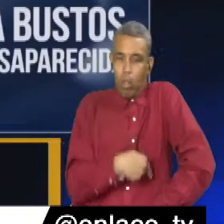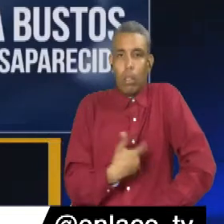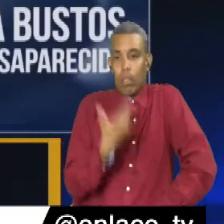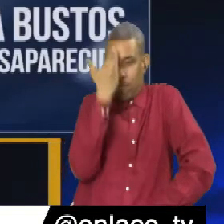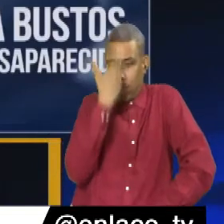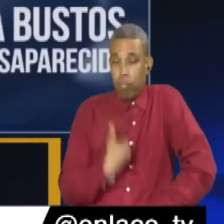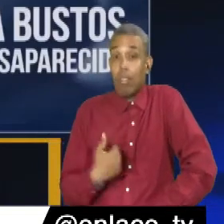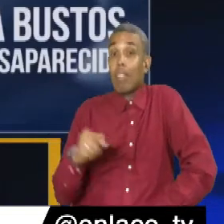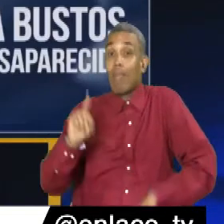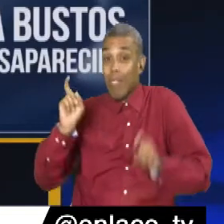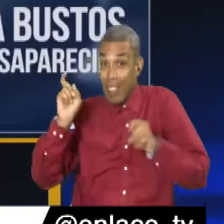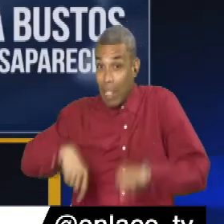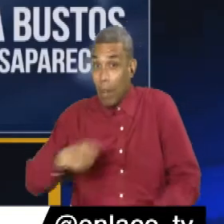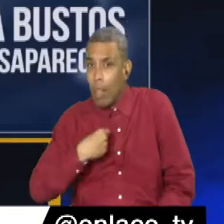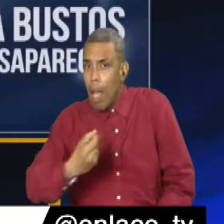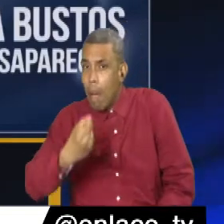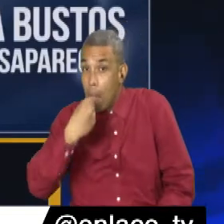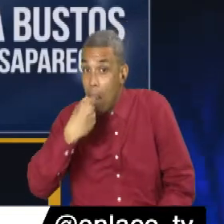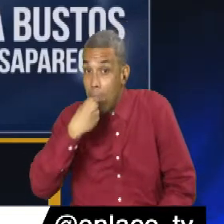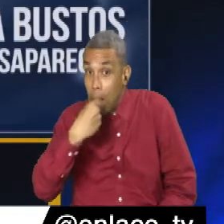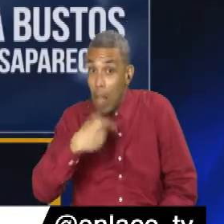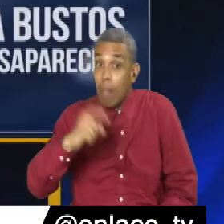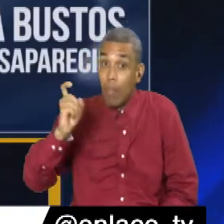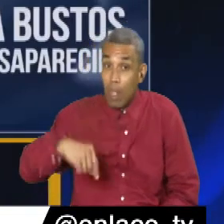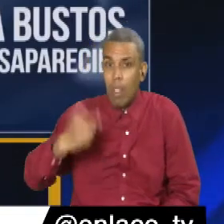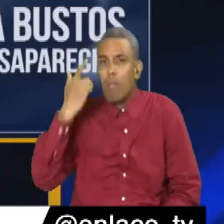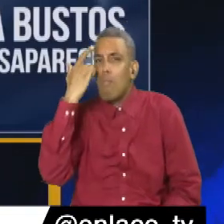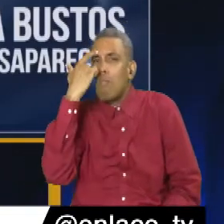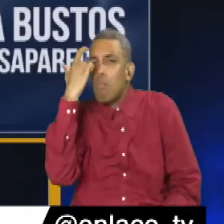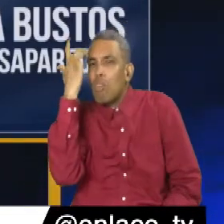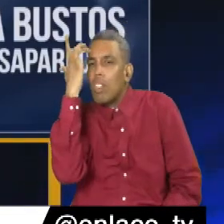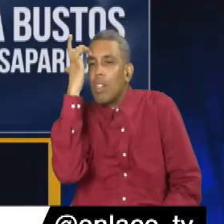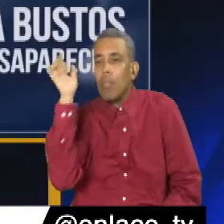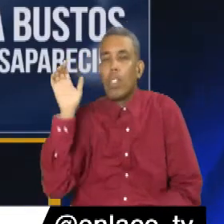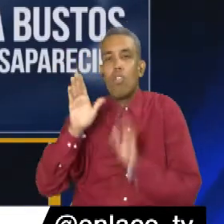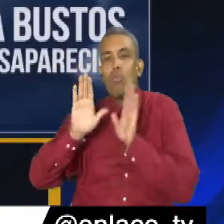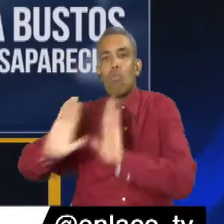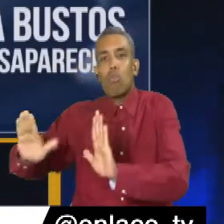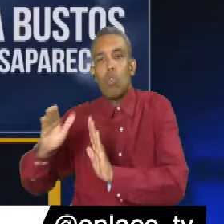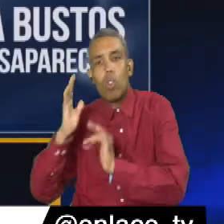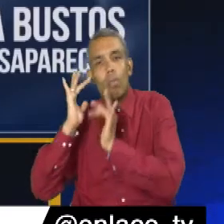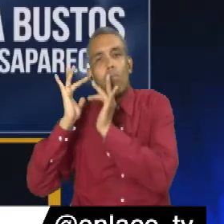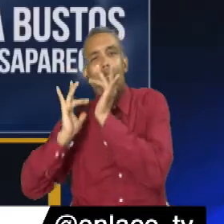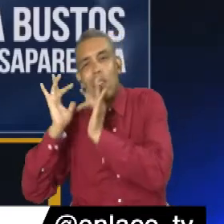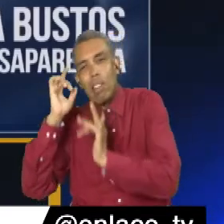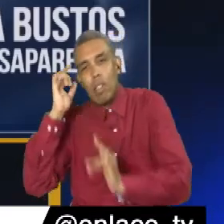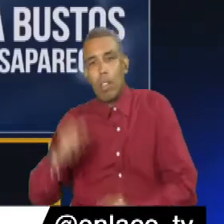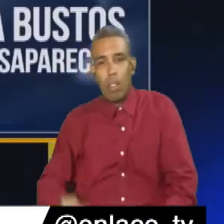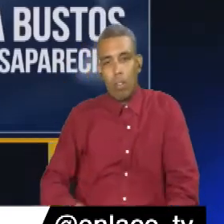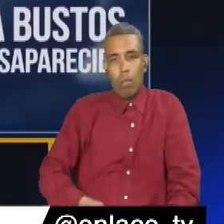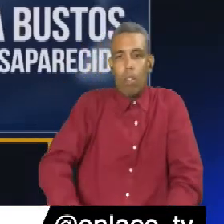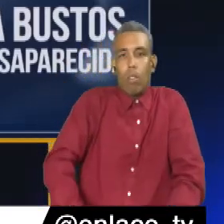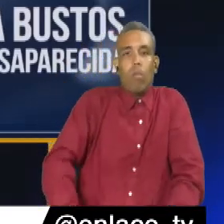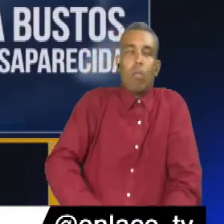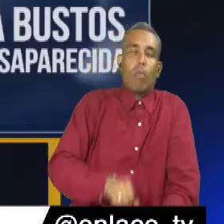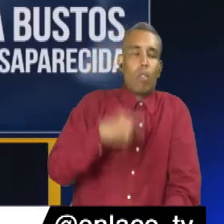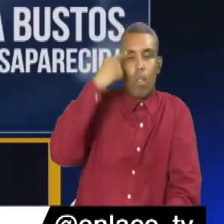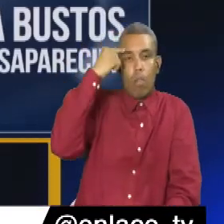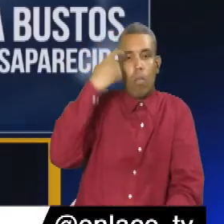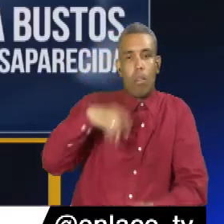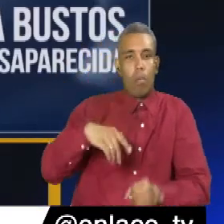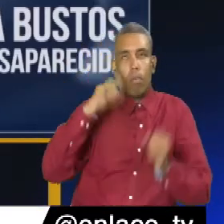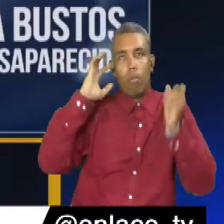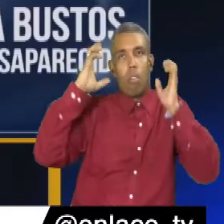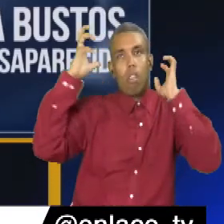ella, por la falta de medicamentos, ella y el problema que ella ha tenido desde niña, ella se le está apagando el cerebro, por lo que ella